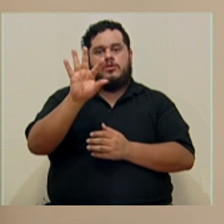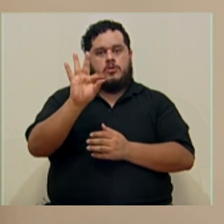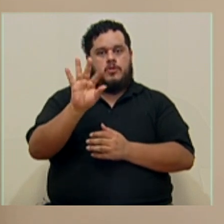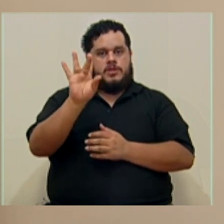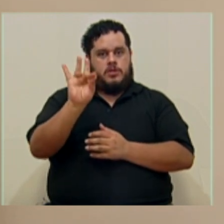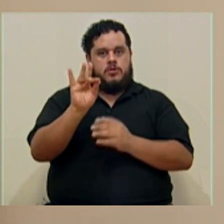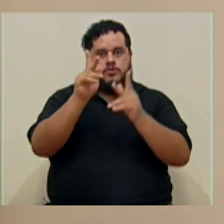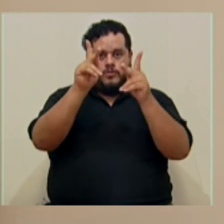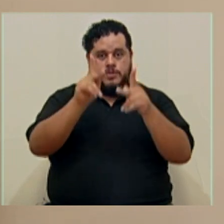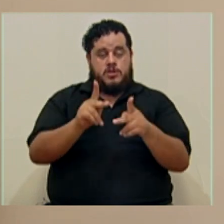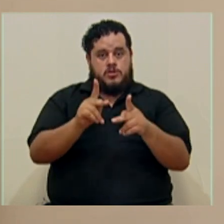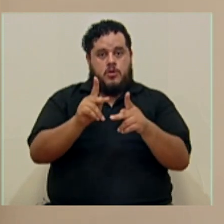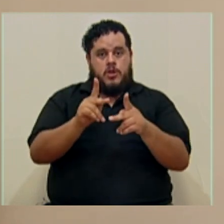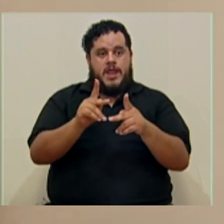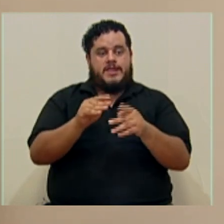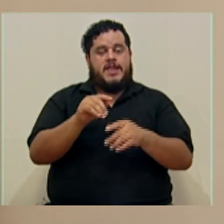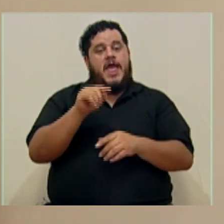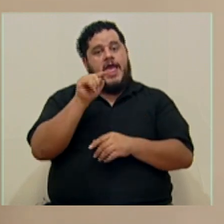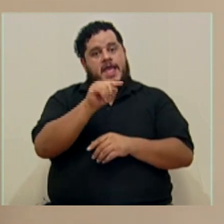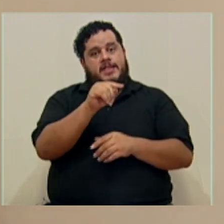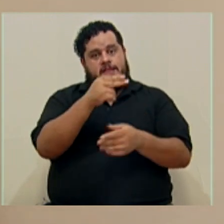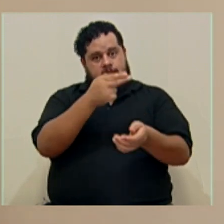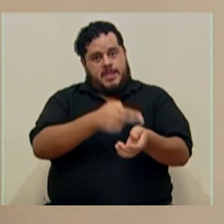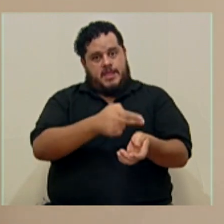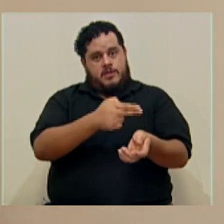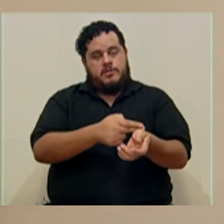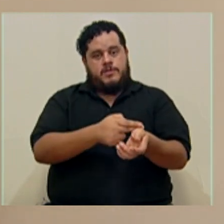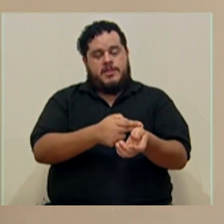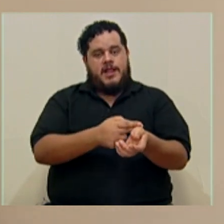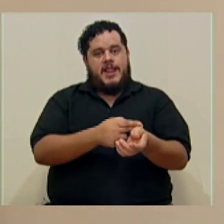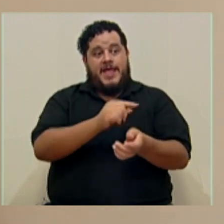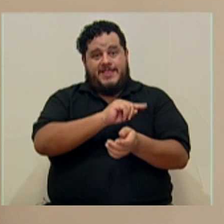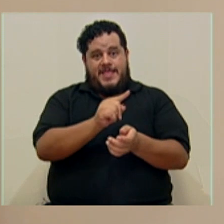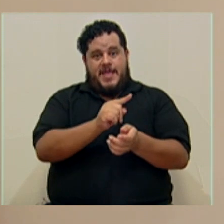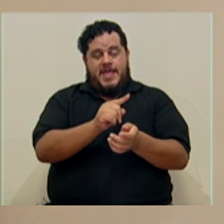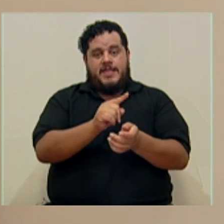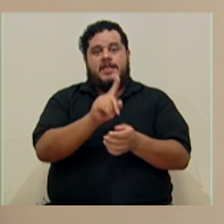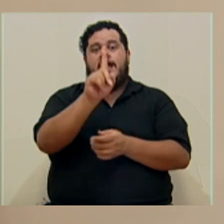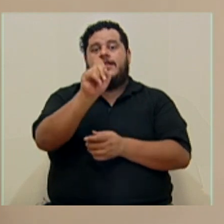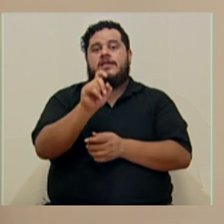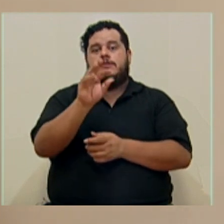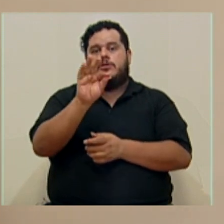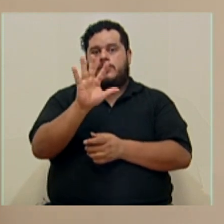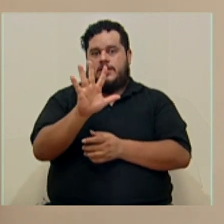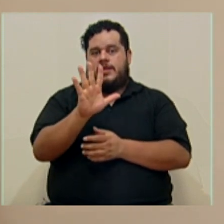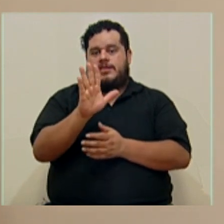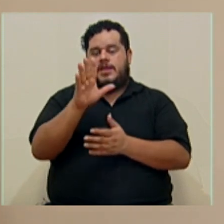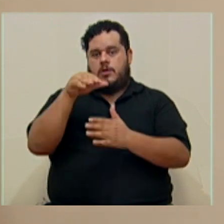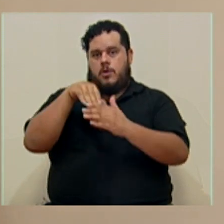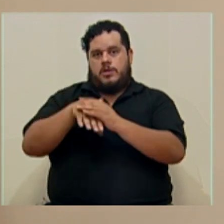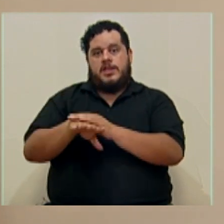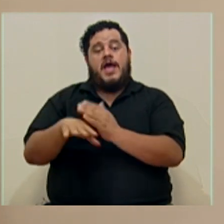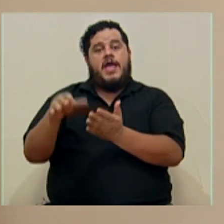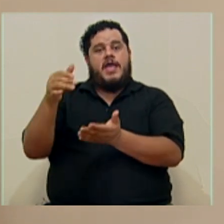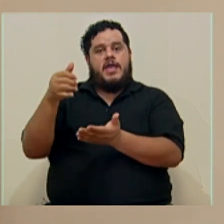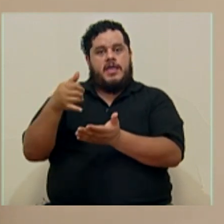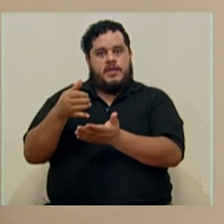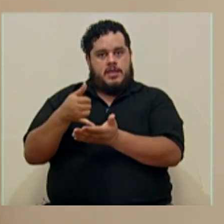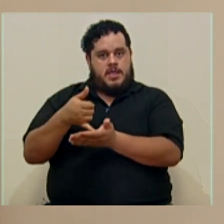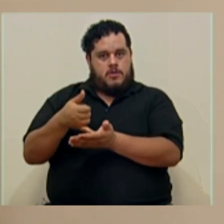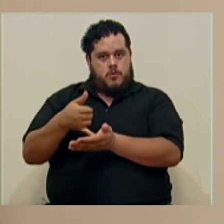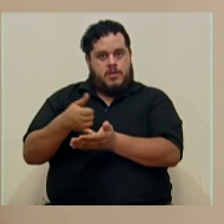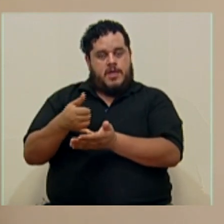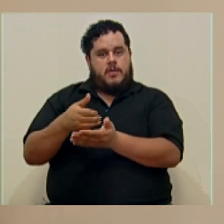498 personas se encuentran hospitalizadas. De estas, 195 se encuentran en unidades de